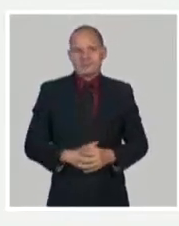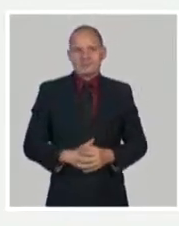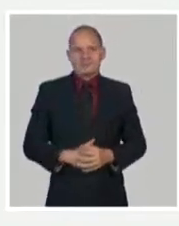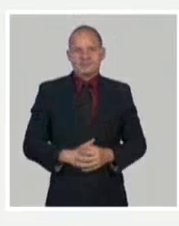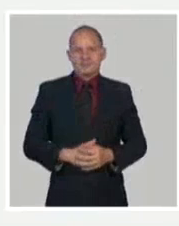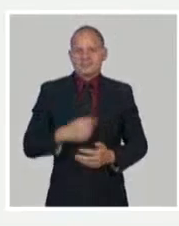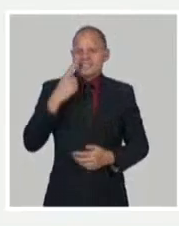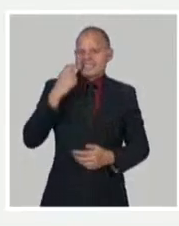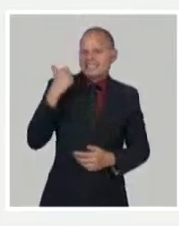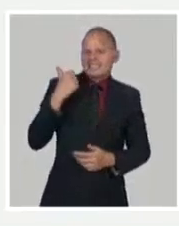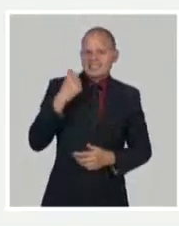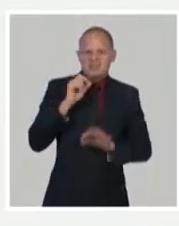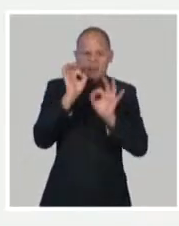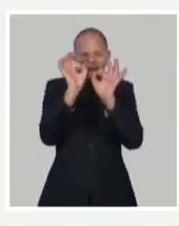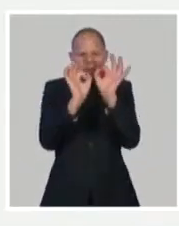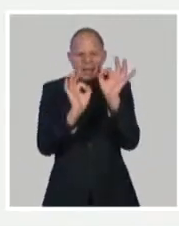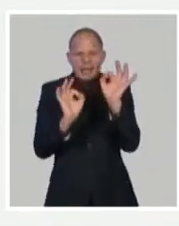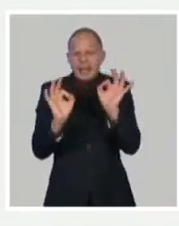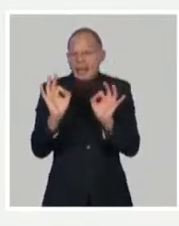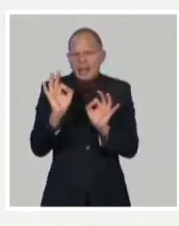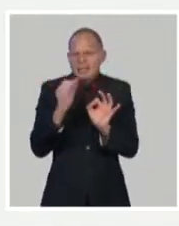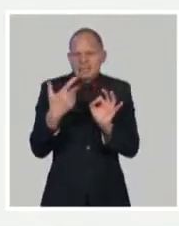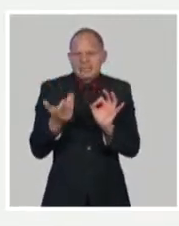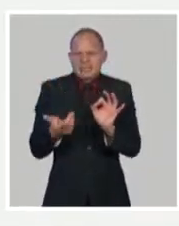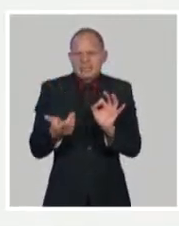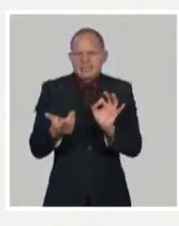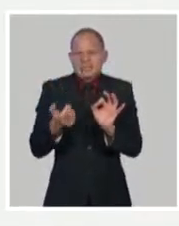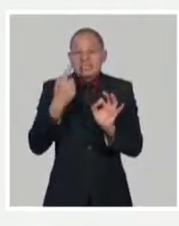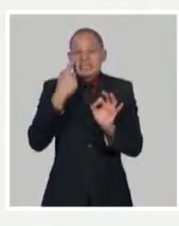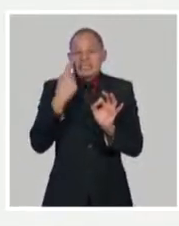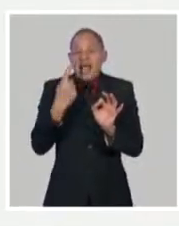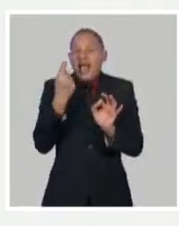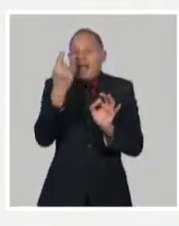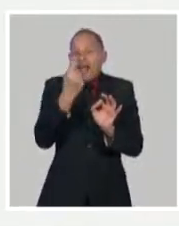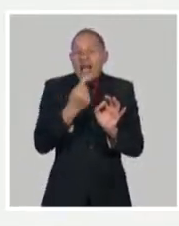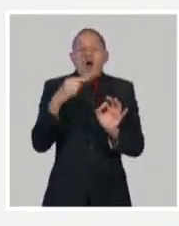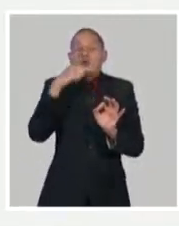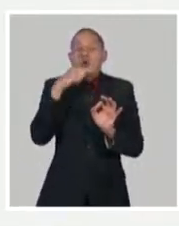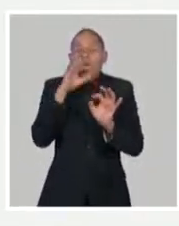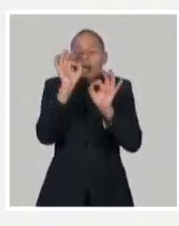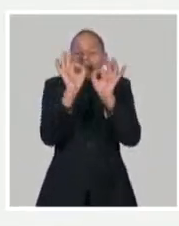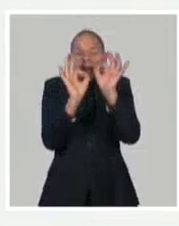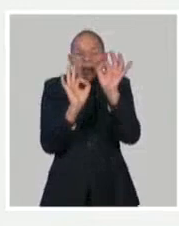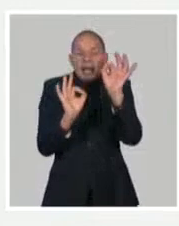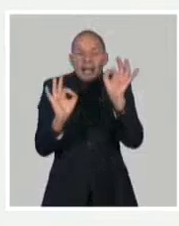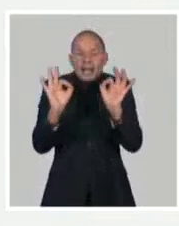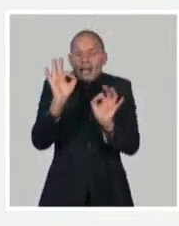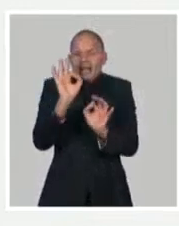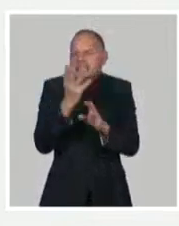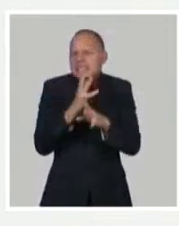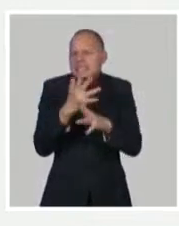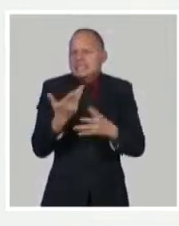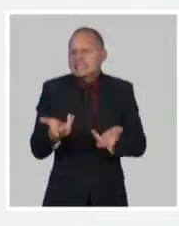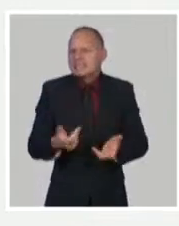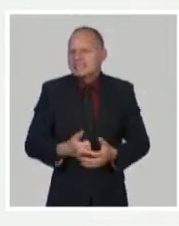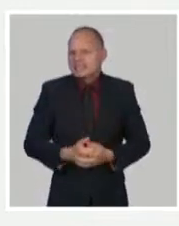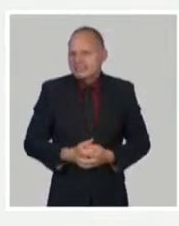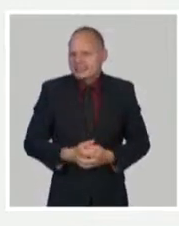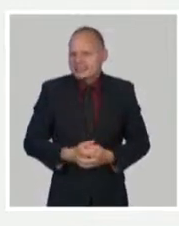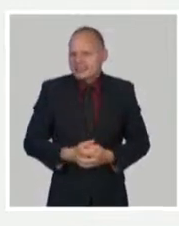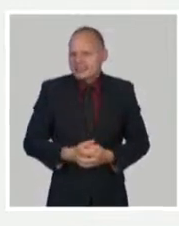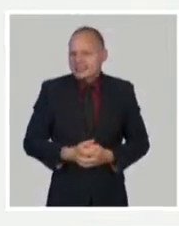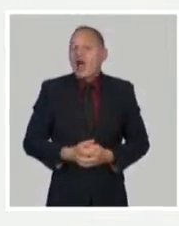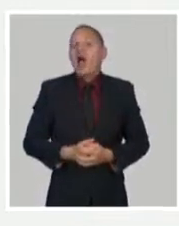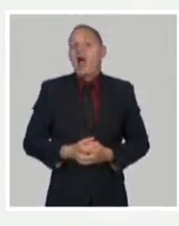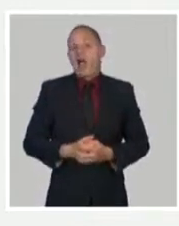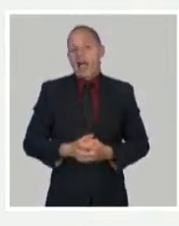Eso que estamos viendo en pantalla, cada una de esas bolitas que se ve, que hemos tratado de ilustrar para que se vea mejor, cada una de esas